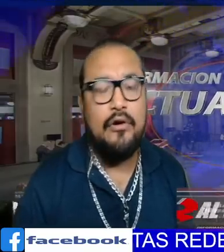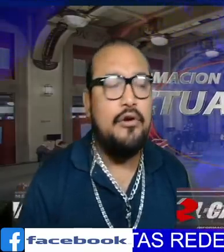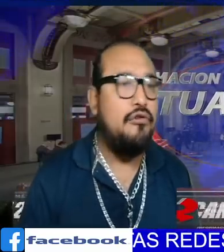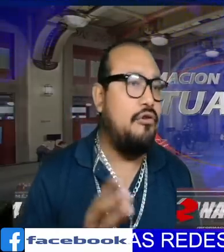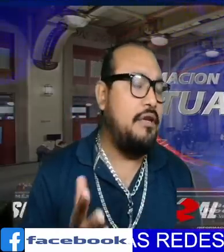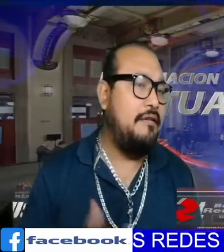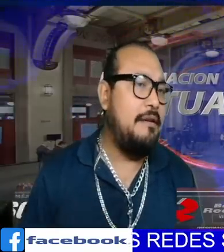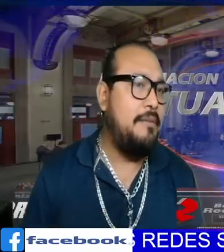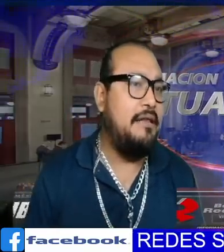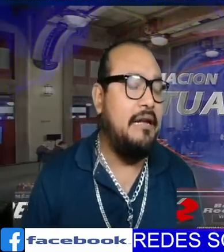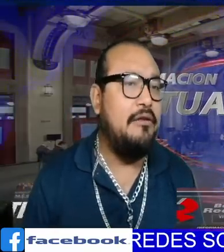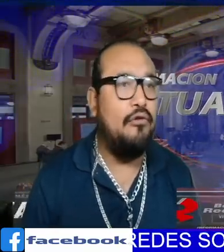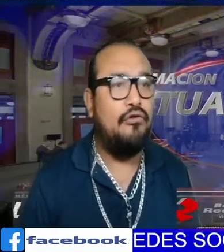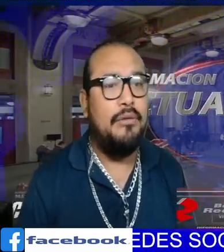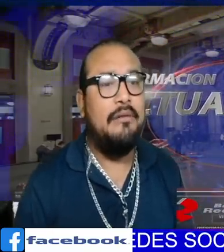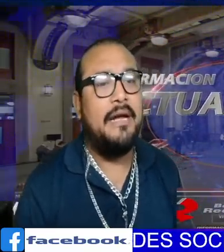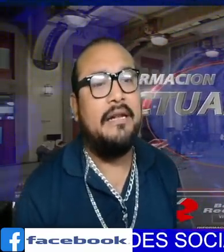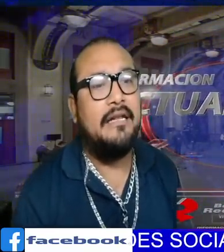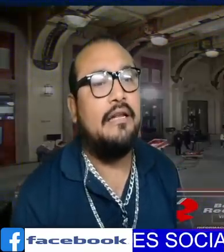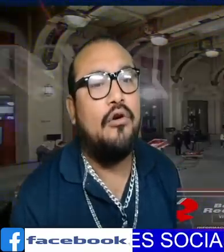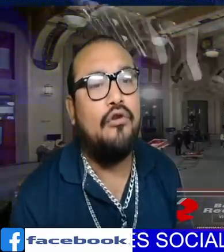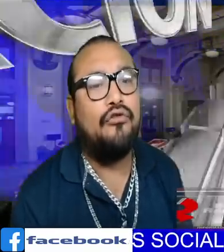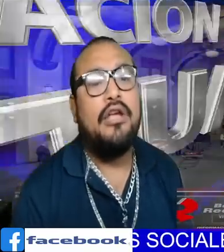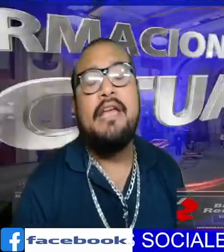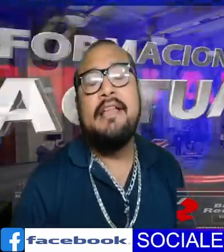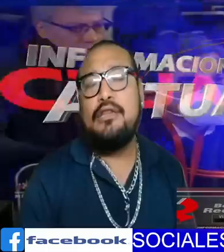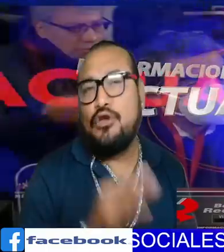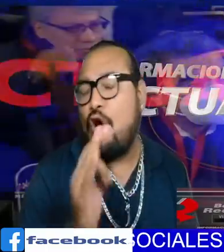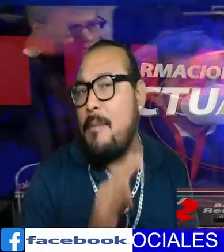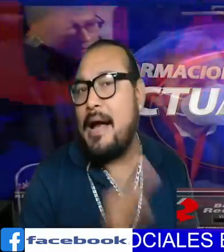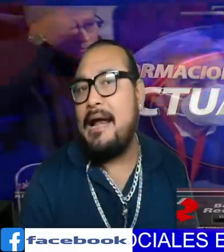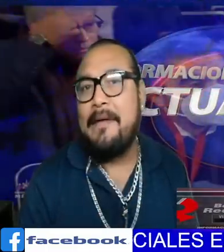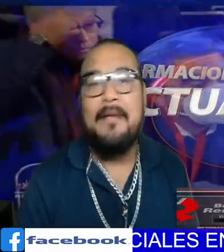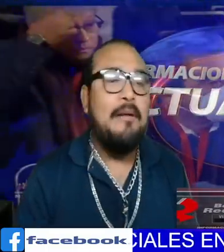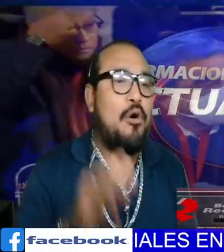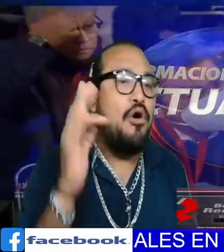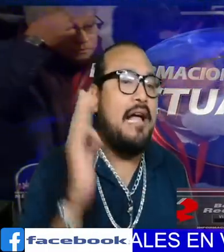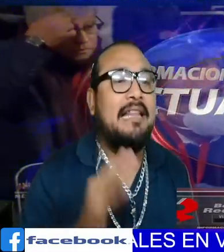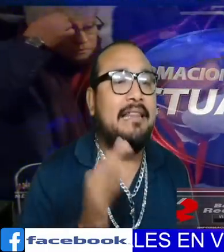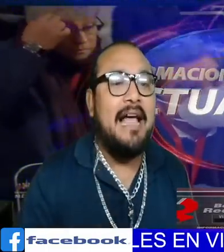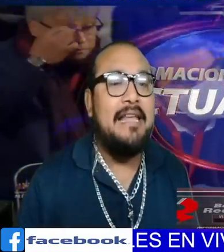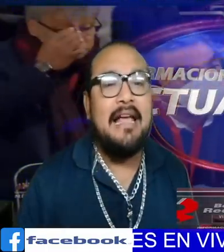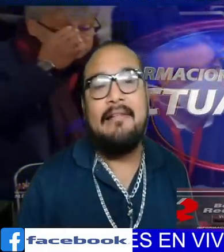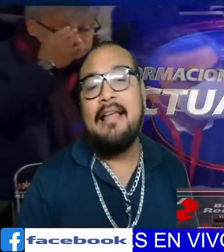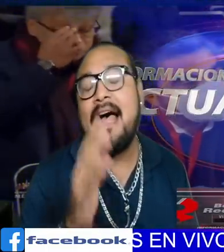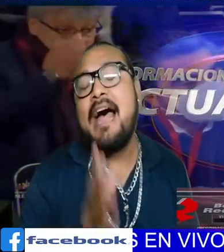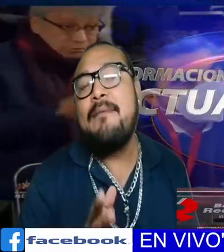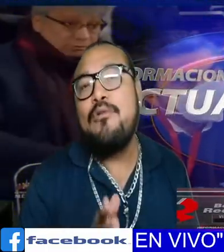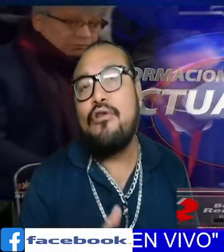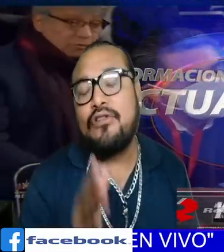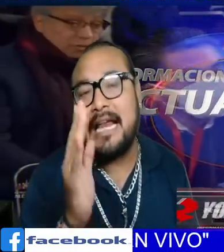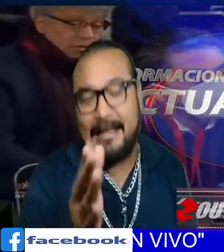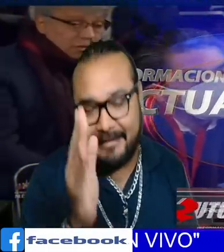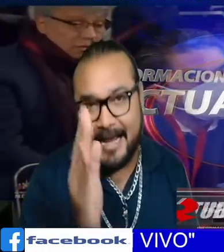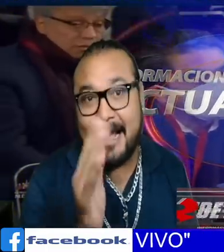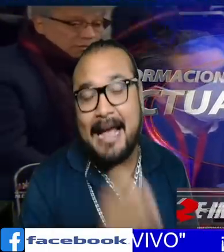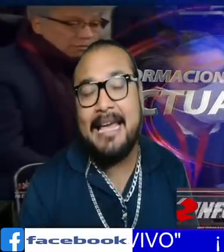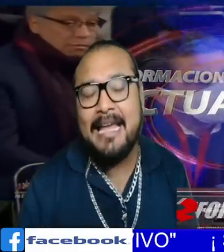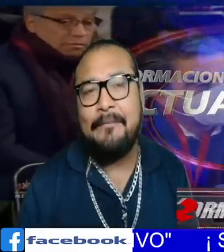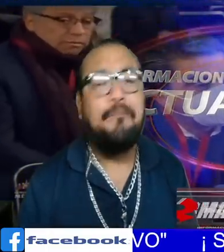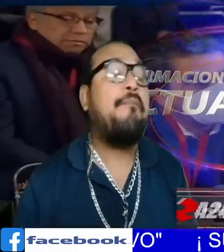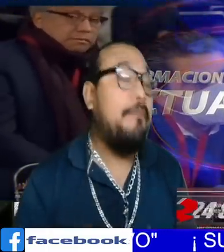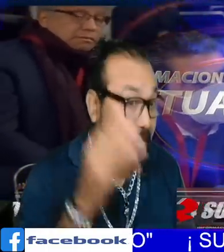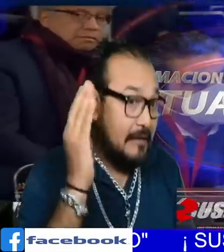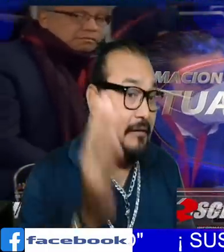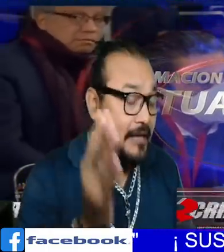esta transmisión hoy ocho de diciembre del dos Tómala por gandallas amlo se las